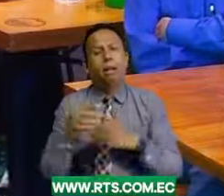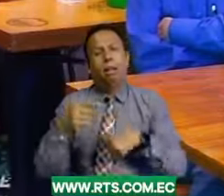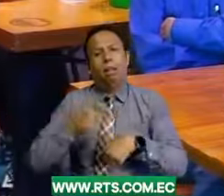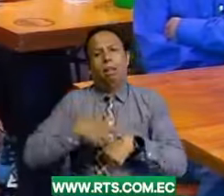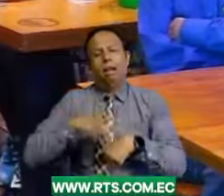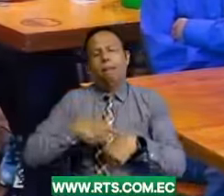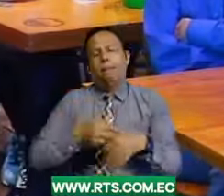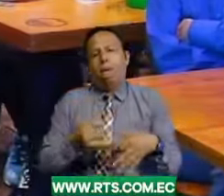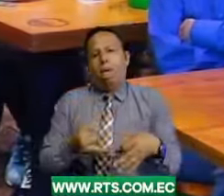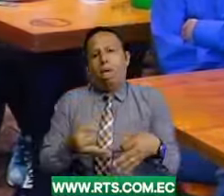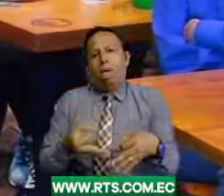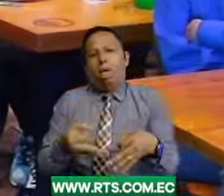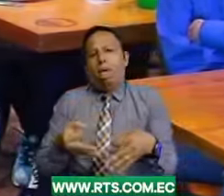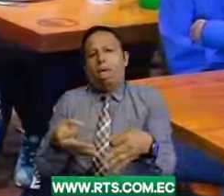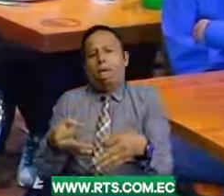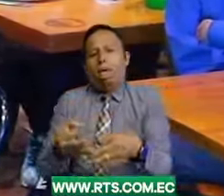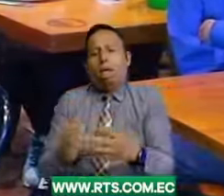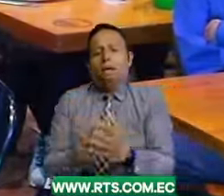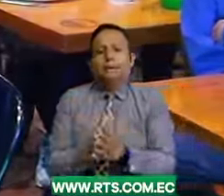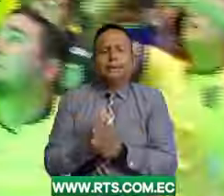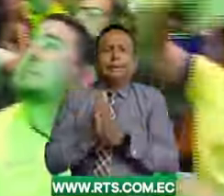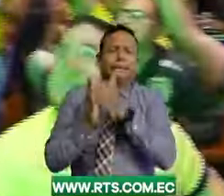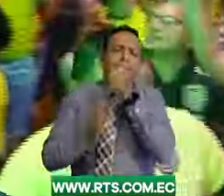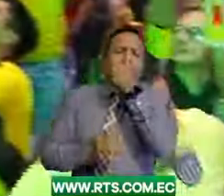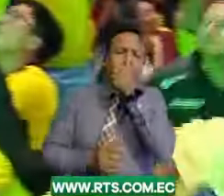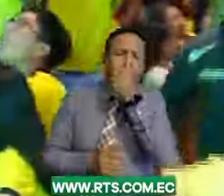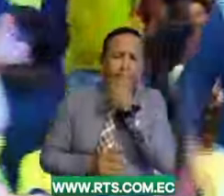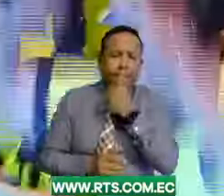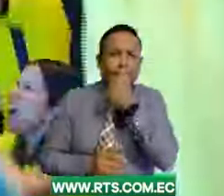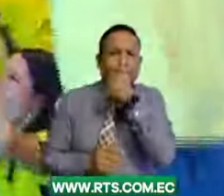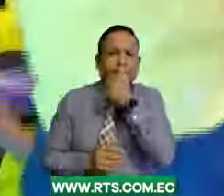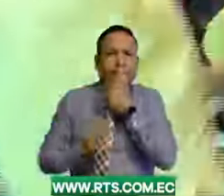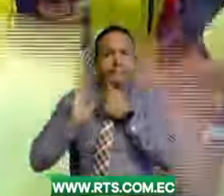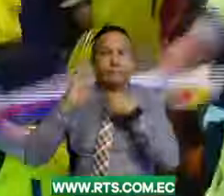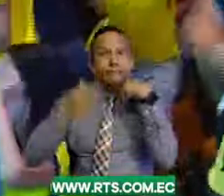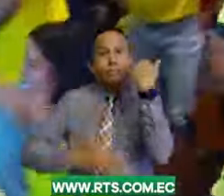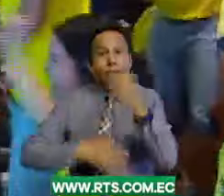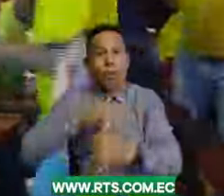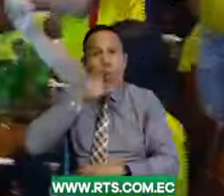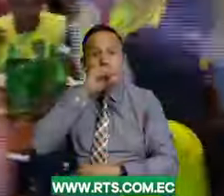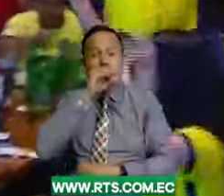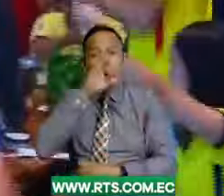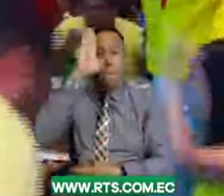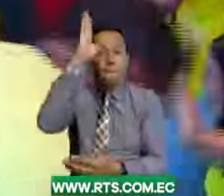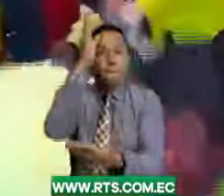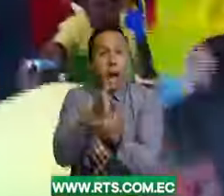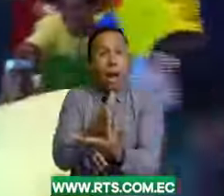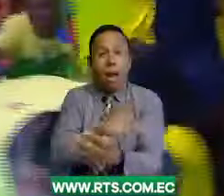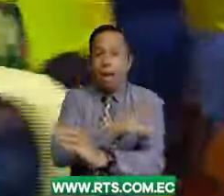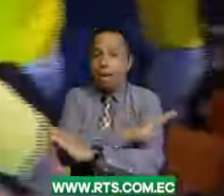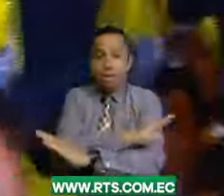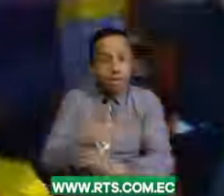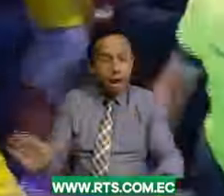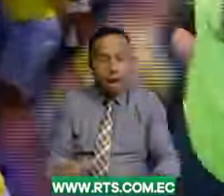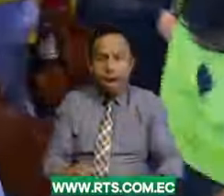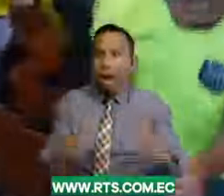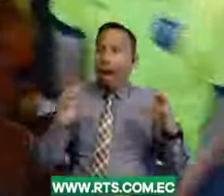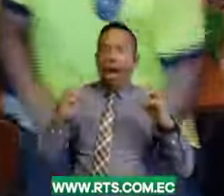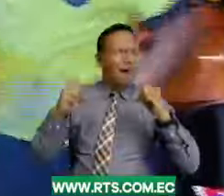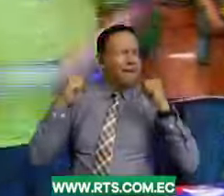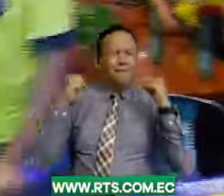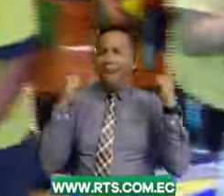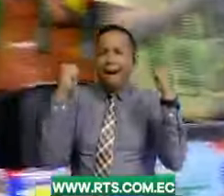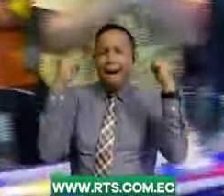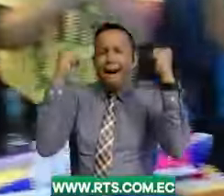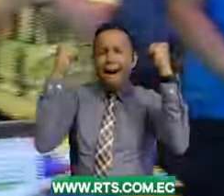hicieron eternos. Respiramos profundamente juntos en el pitazo final. La alegría es desbordante y los festejos